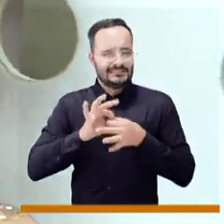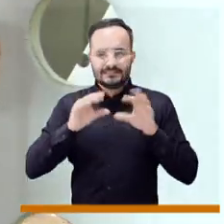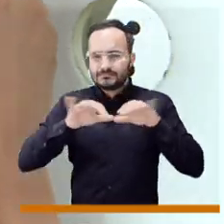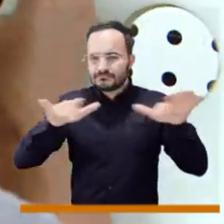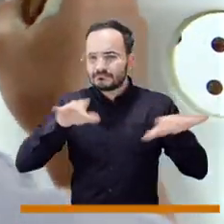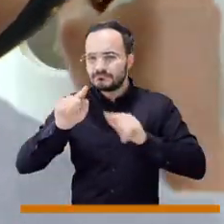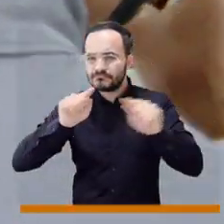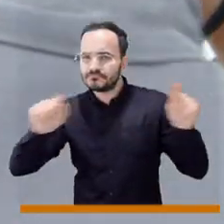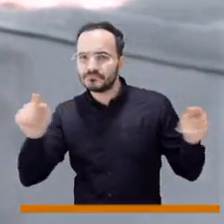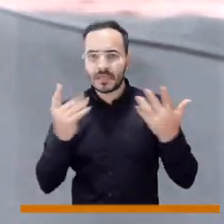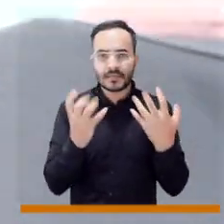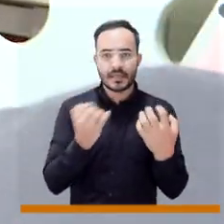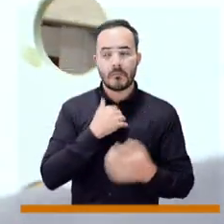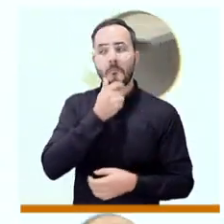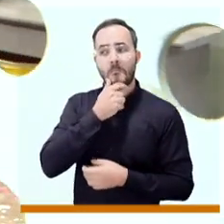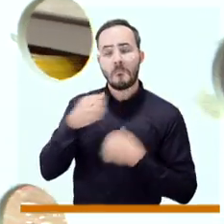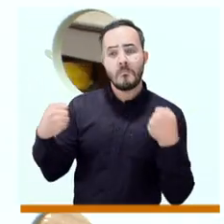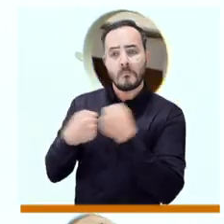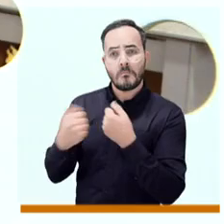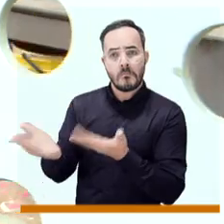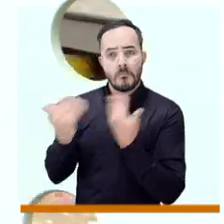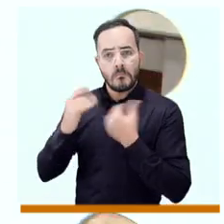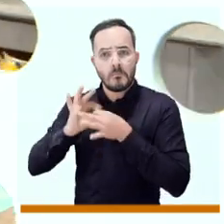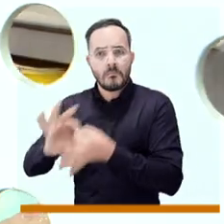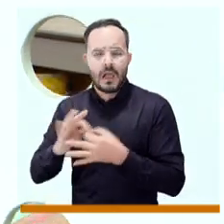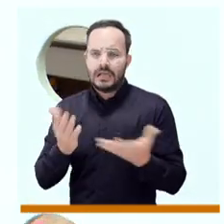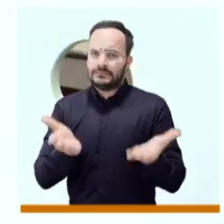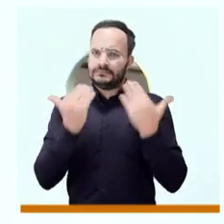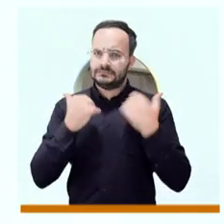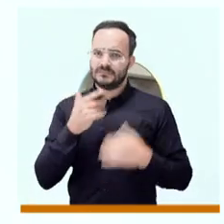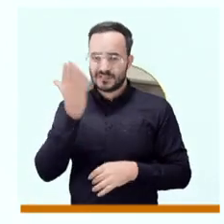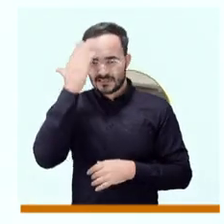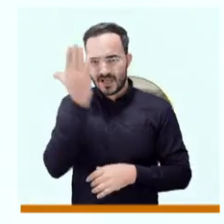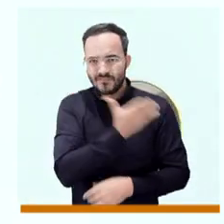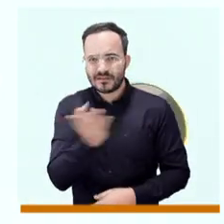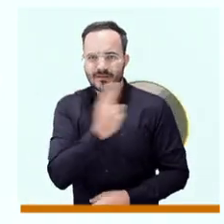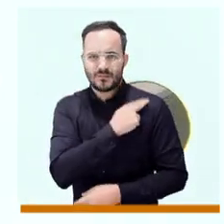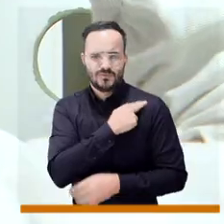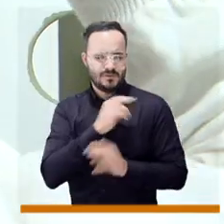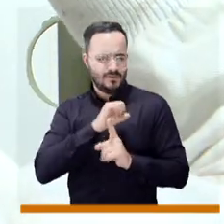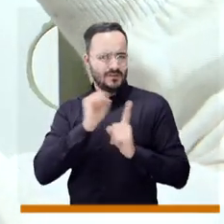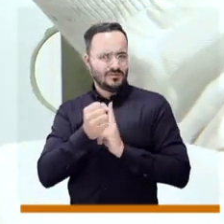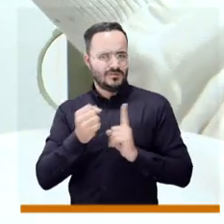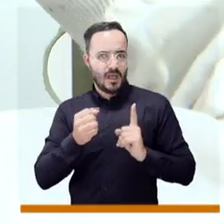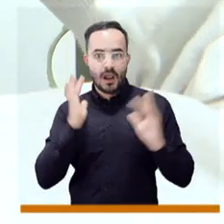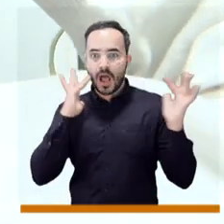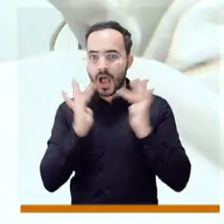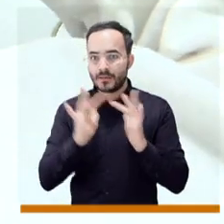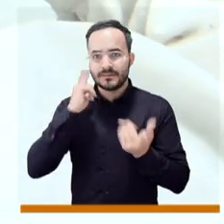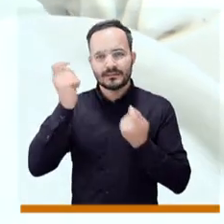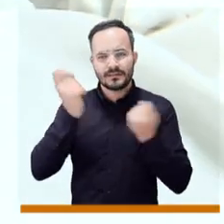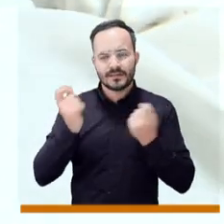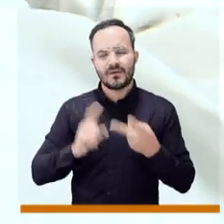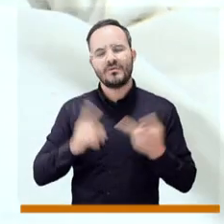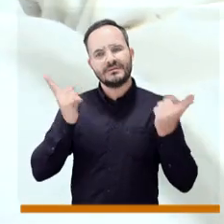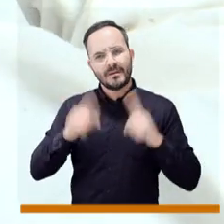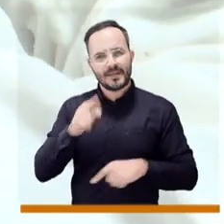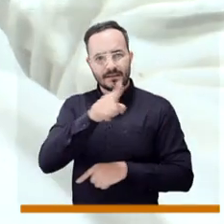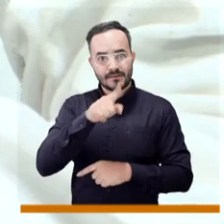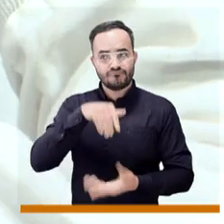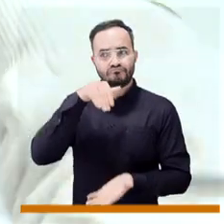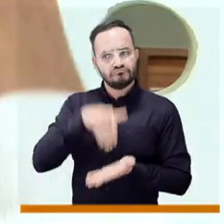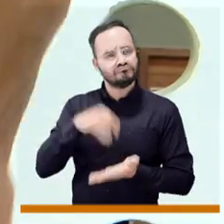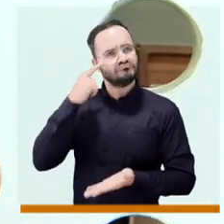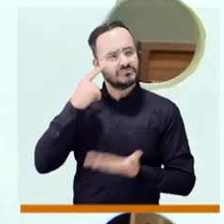empresarios que se quieran vincular con nuestra propuesta, porque es una propuesta de responsabilidad social empresarial, es